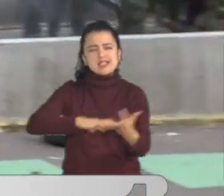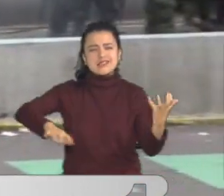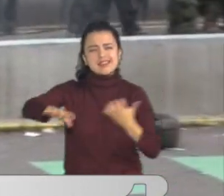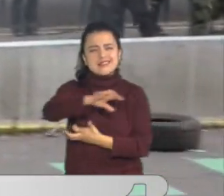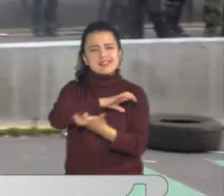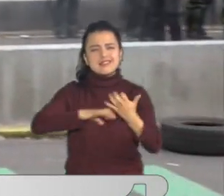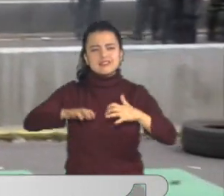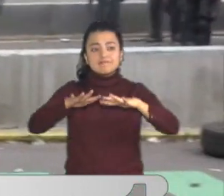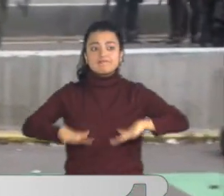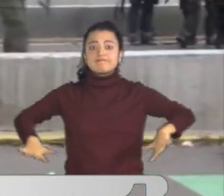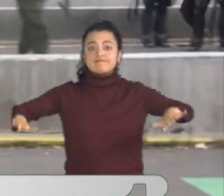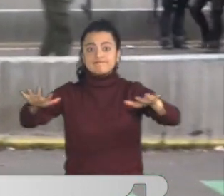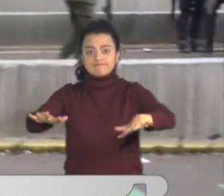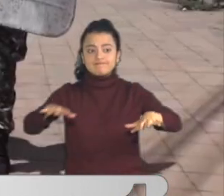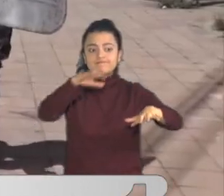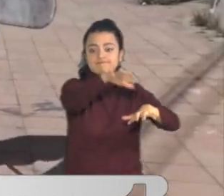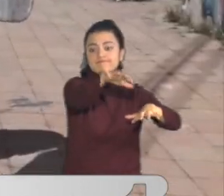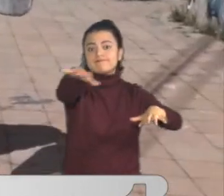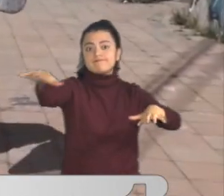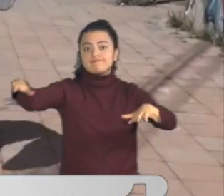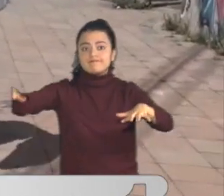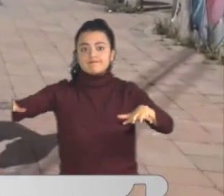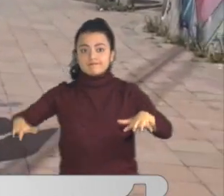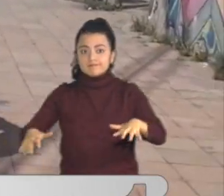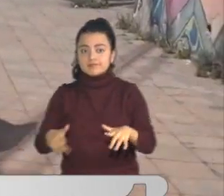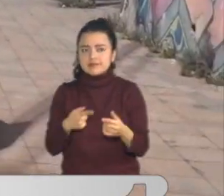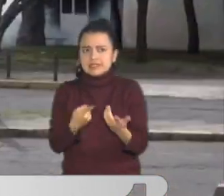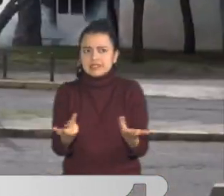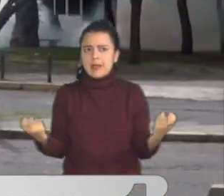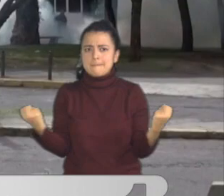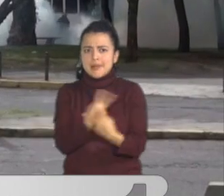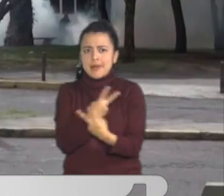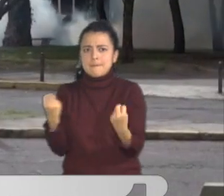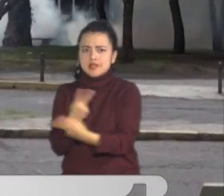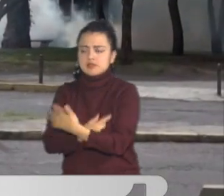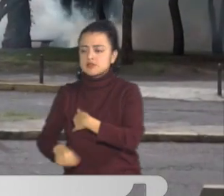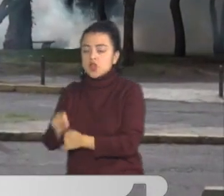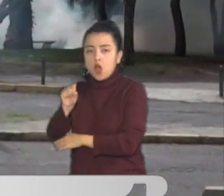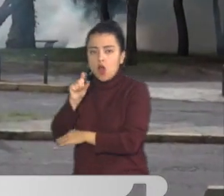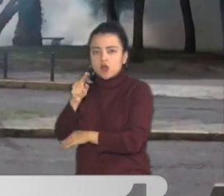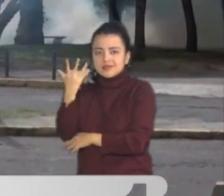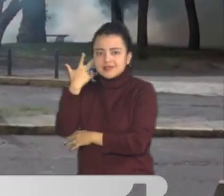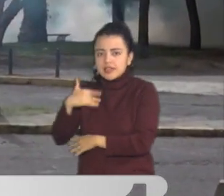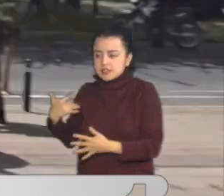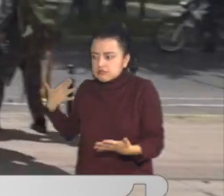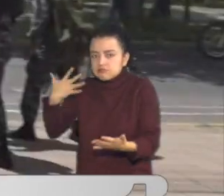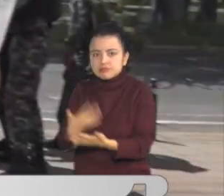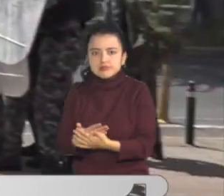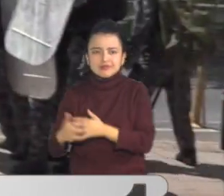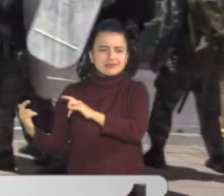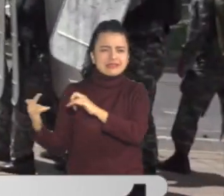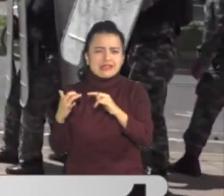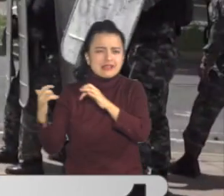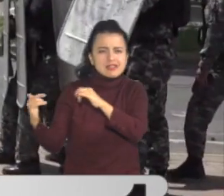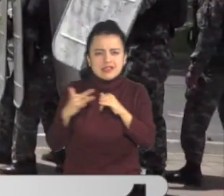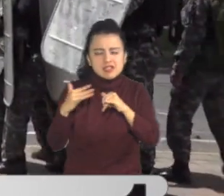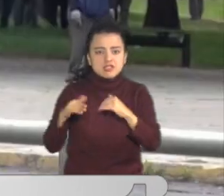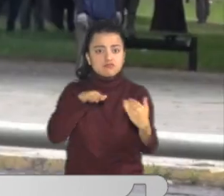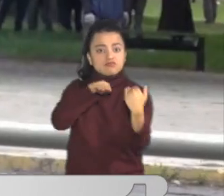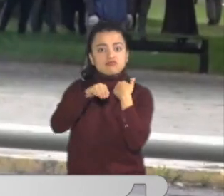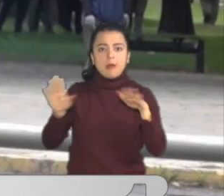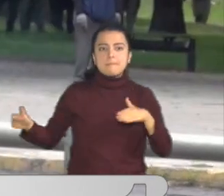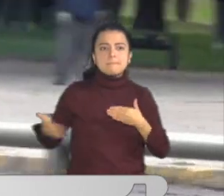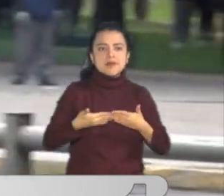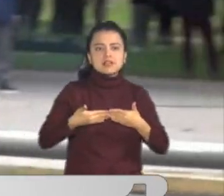conmoción interna en varias provincias del país, donde desde hace 11 días se registran enfrentamientos y cierres de carreteras